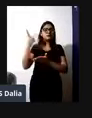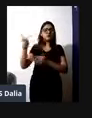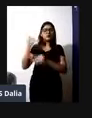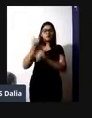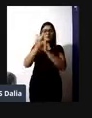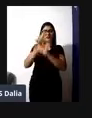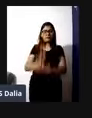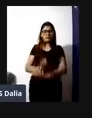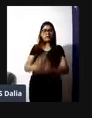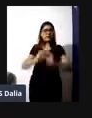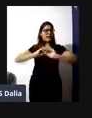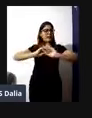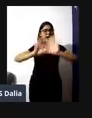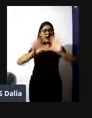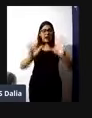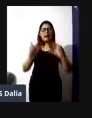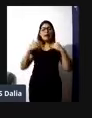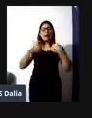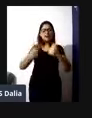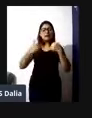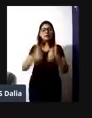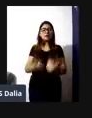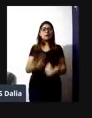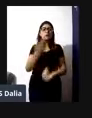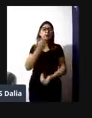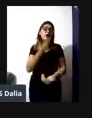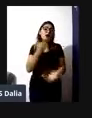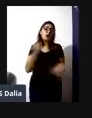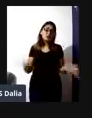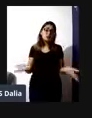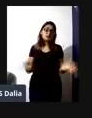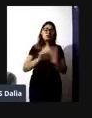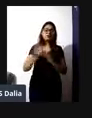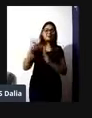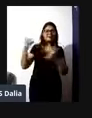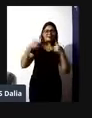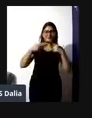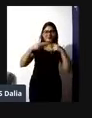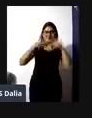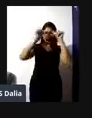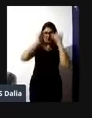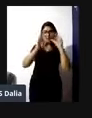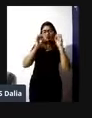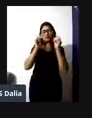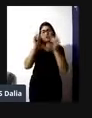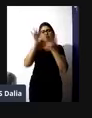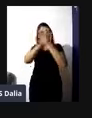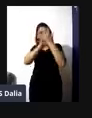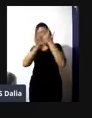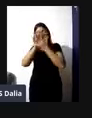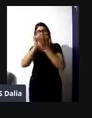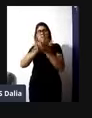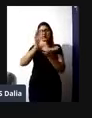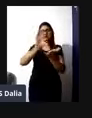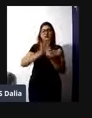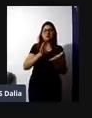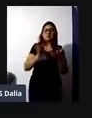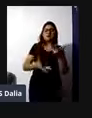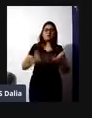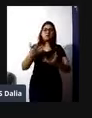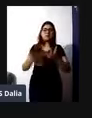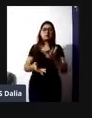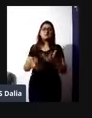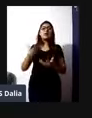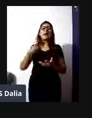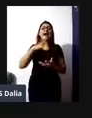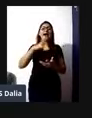de la persona débil visual. Pues sí, lo cierto es que las guías están bien bonitas, están muy bien hechas,